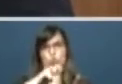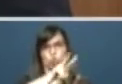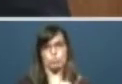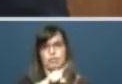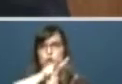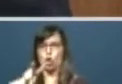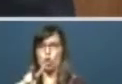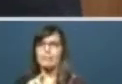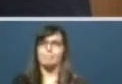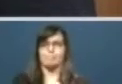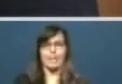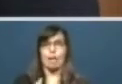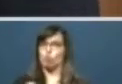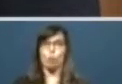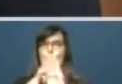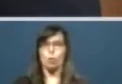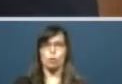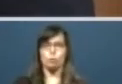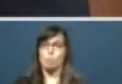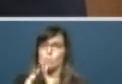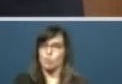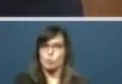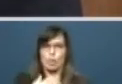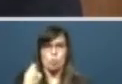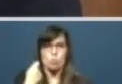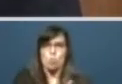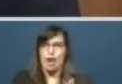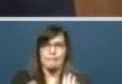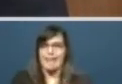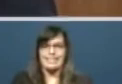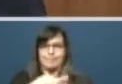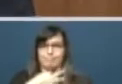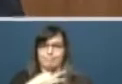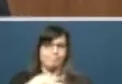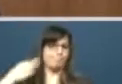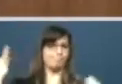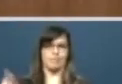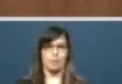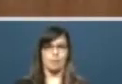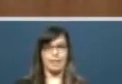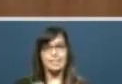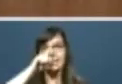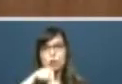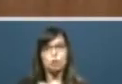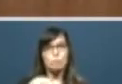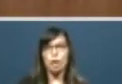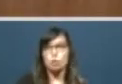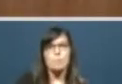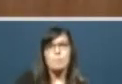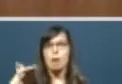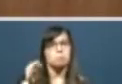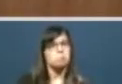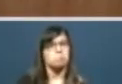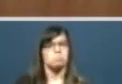cuando el endurecimiento de la situación así lo exigió en 2014 no hemos subido los impuestos ni tampoco